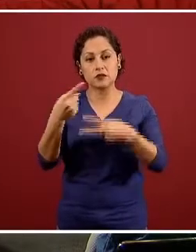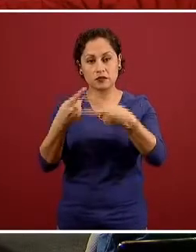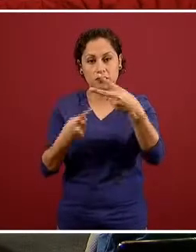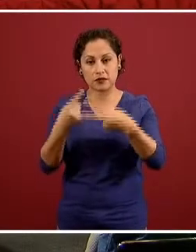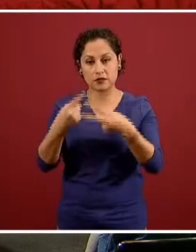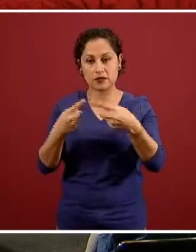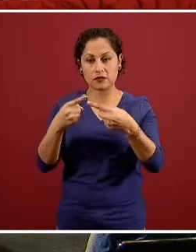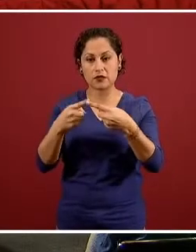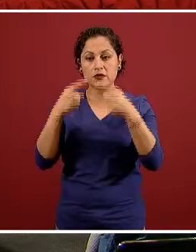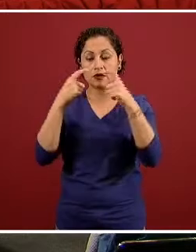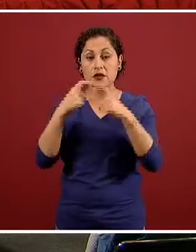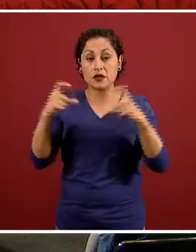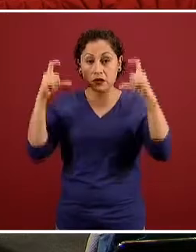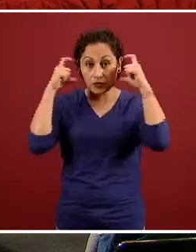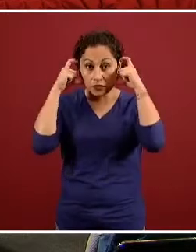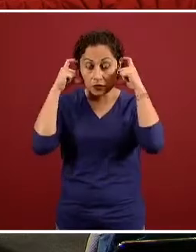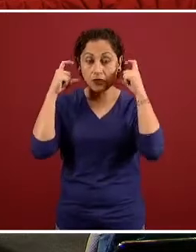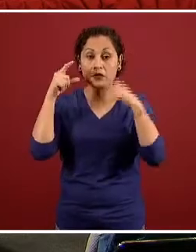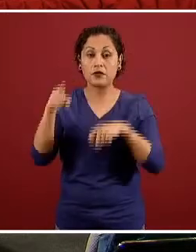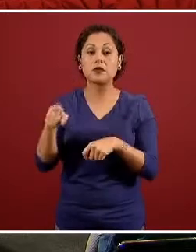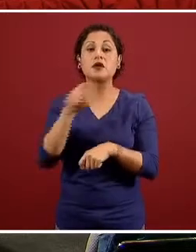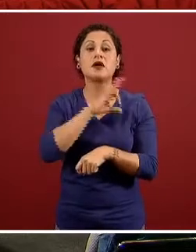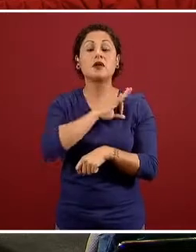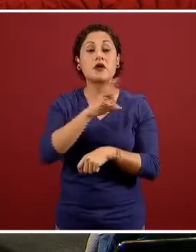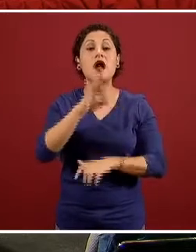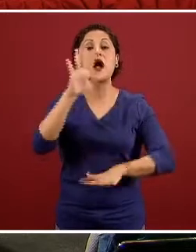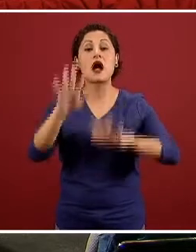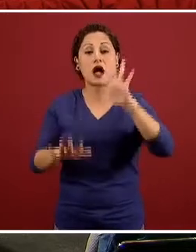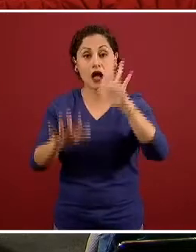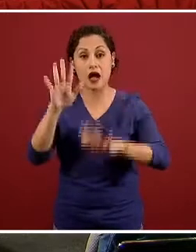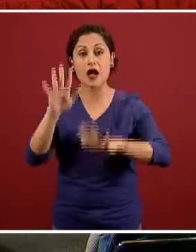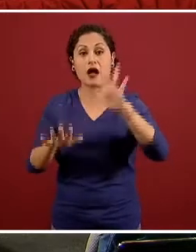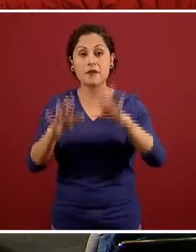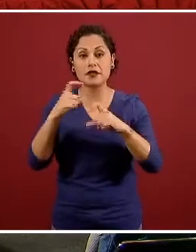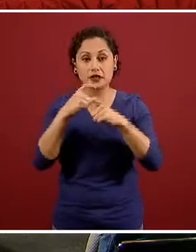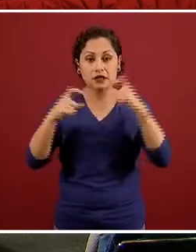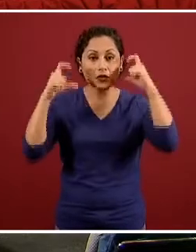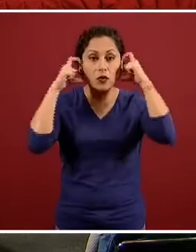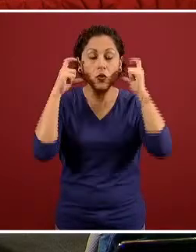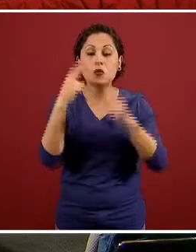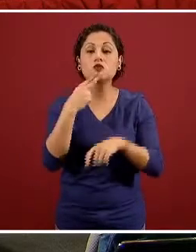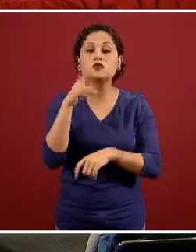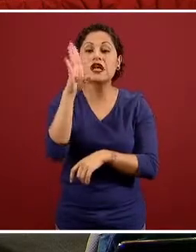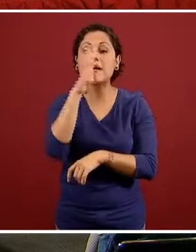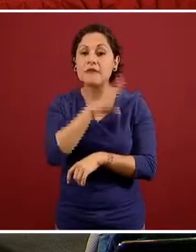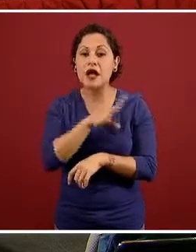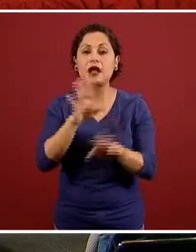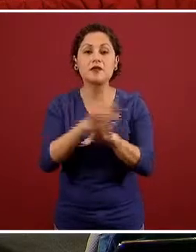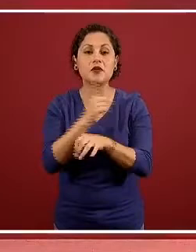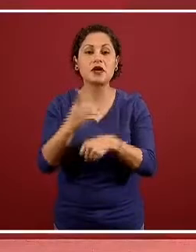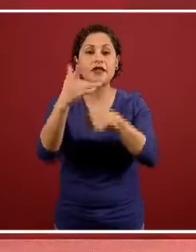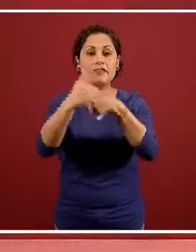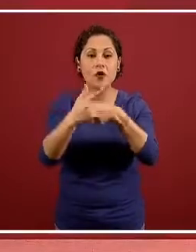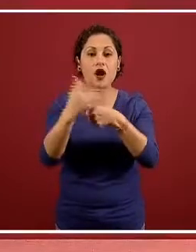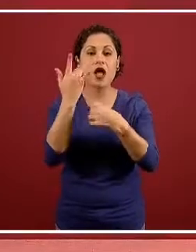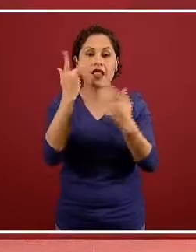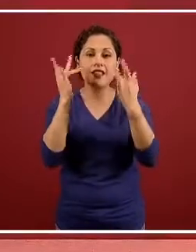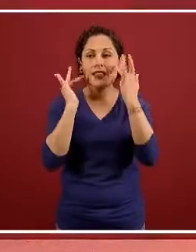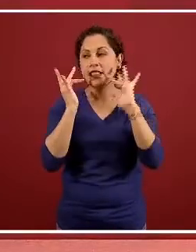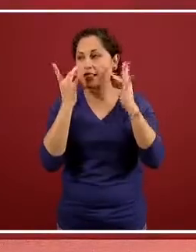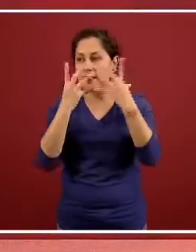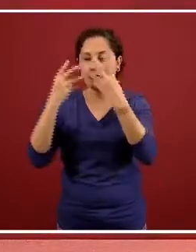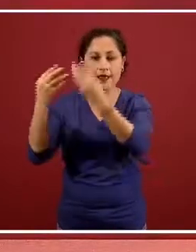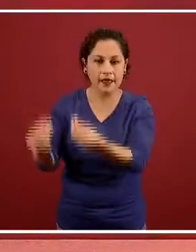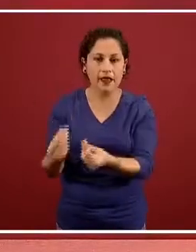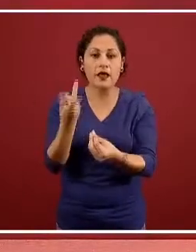puede ser incluso contraproducente si no se utilizan bien, sobre todo si se está manipulando constantemente, si no hay un lavado